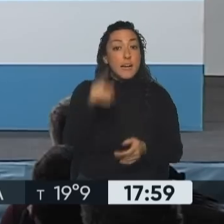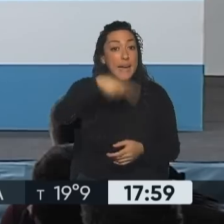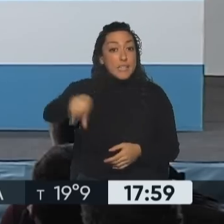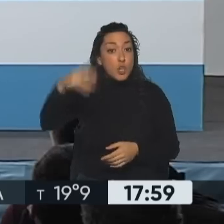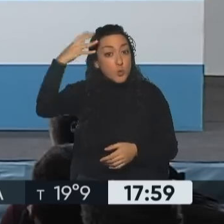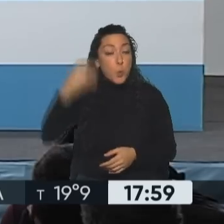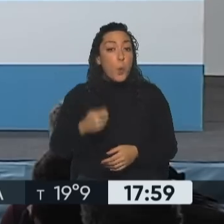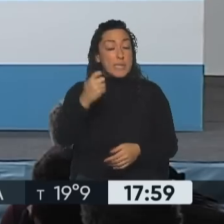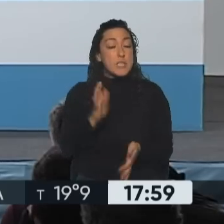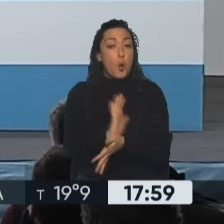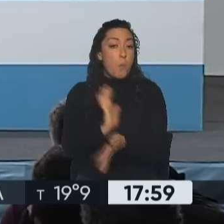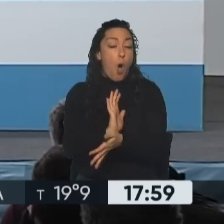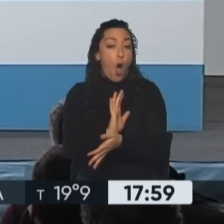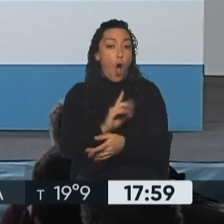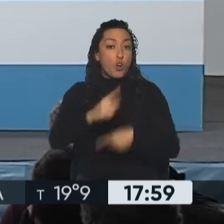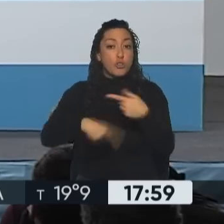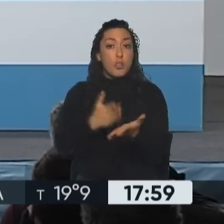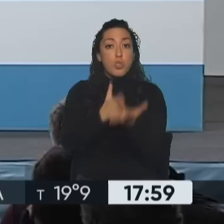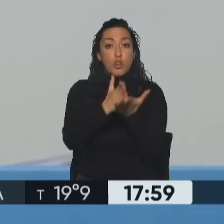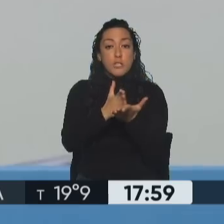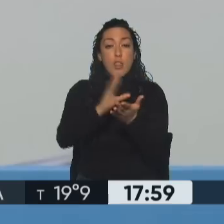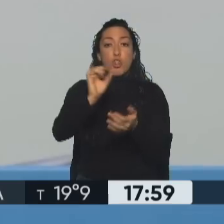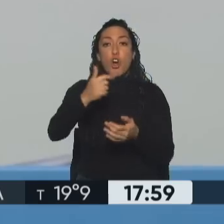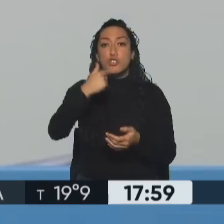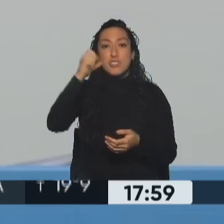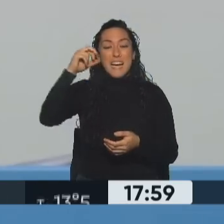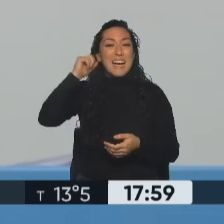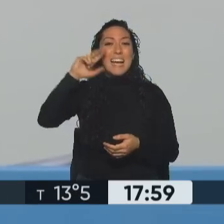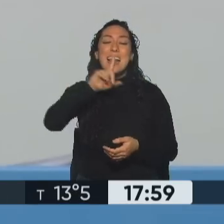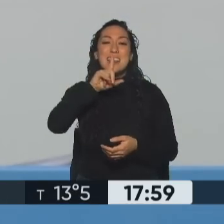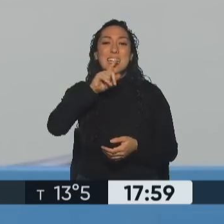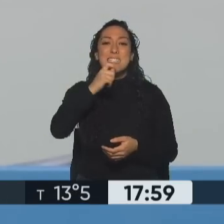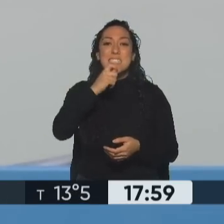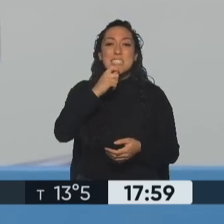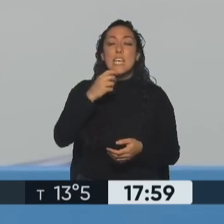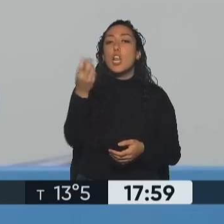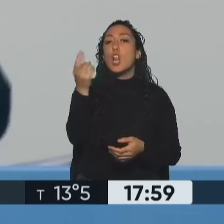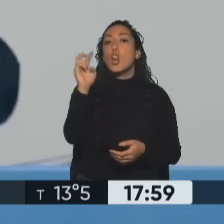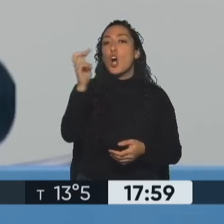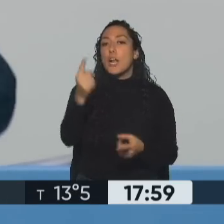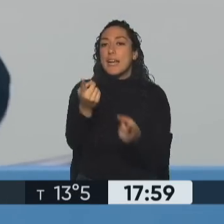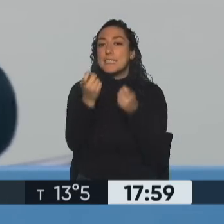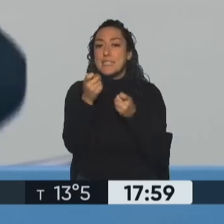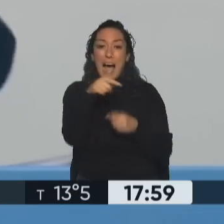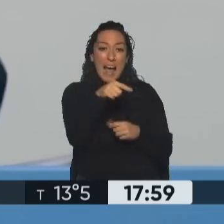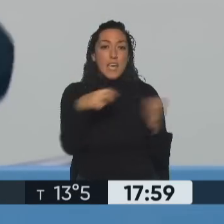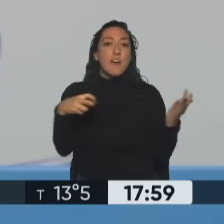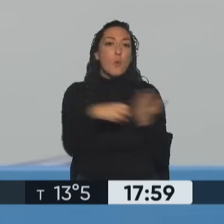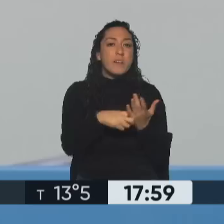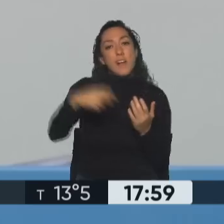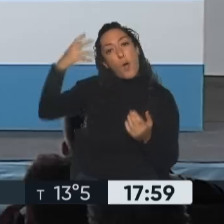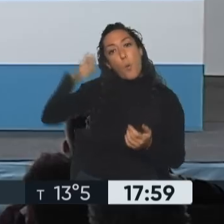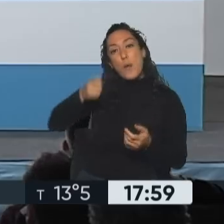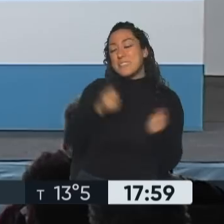la doctrina de Rosengrad, donde hay una necesidad de dólar, ahí habrá un juez y un fiscal para